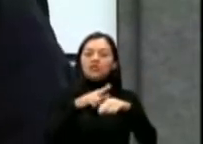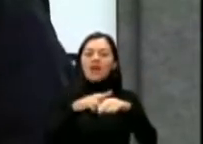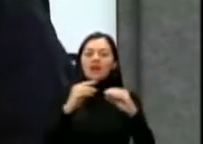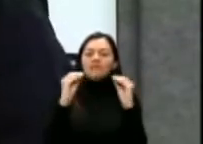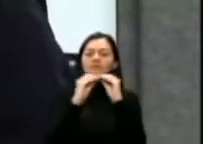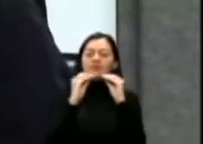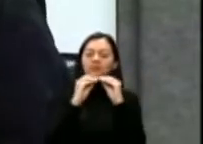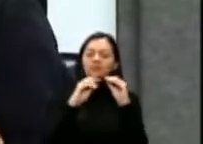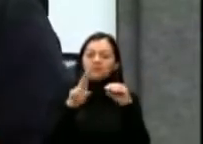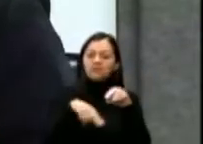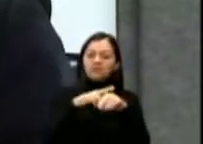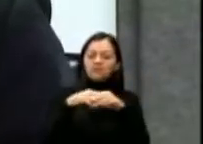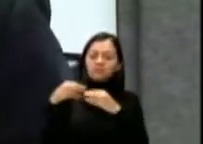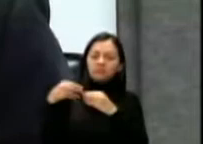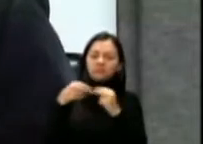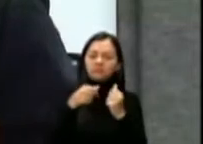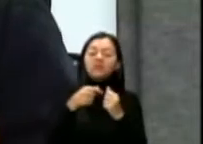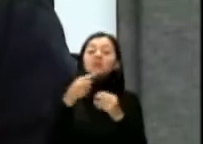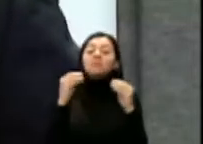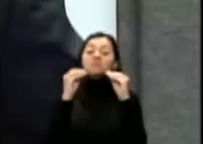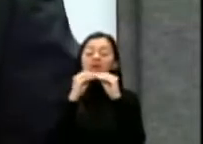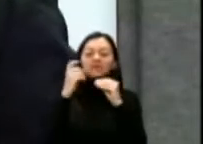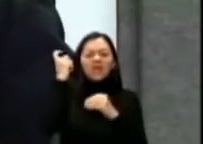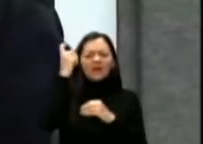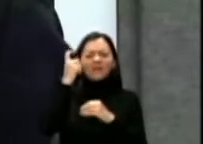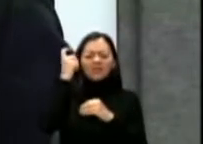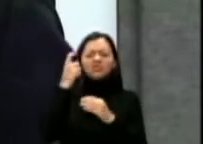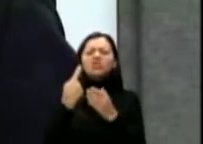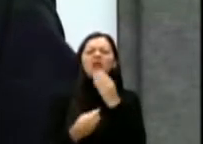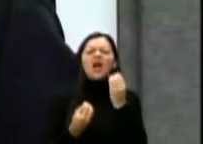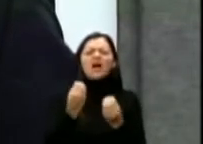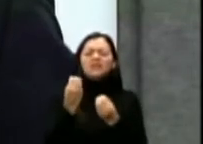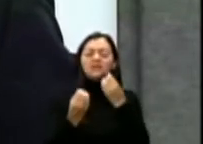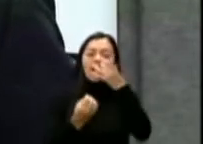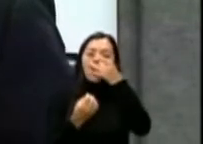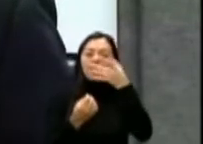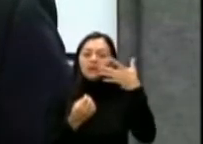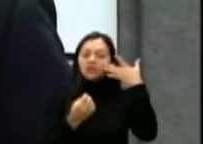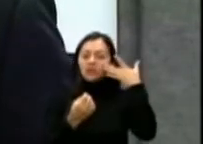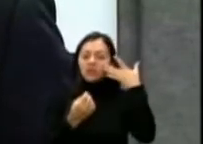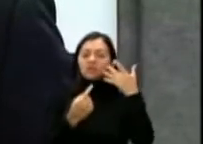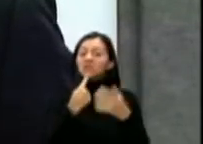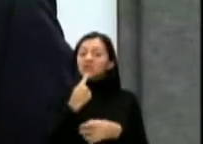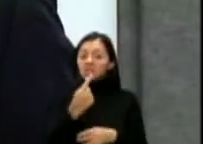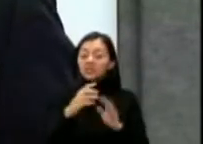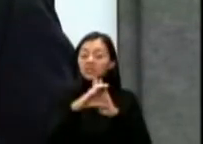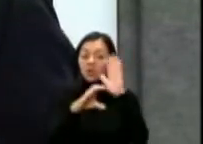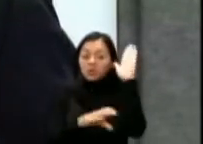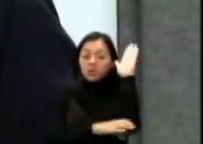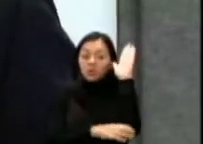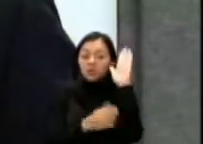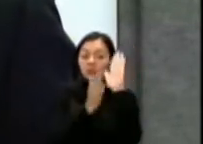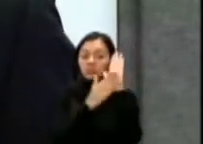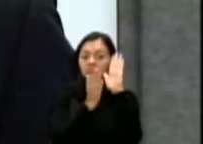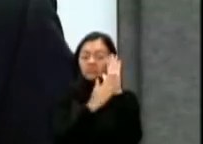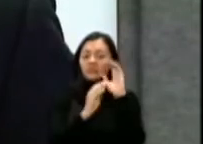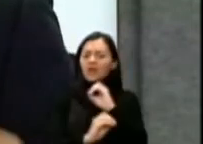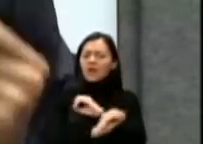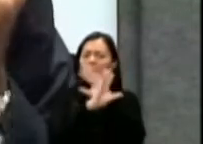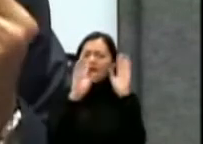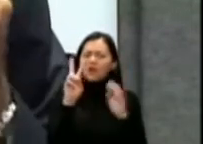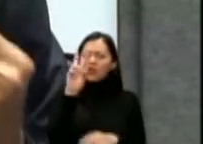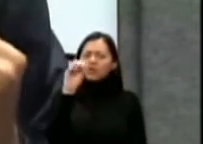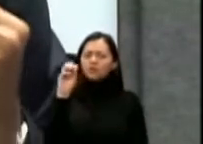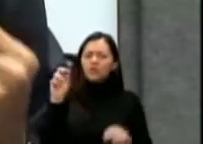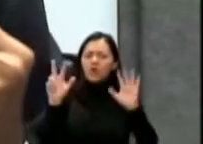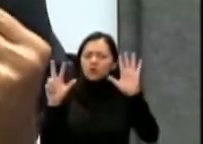sobre todo lo que hemos hecho por la amazonía como ordena la constitución como fue esa propuesta de